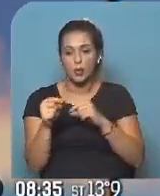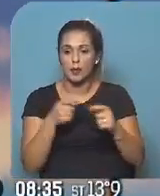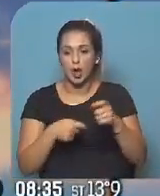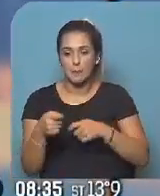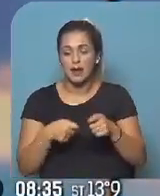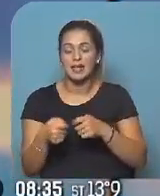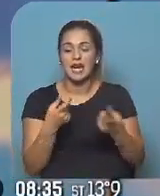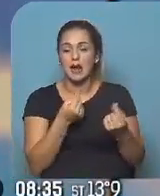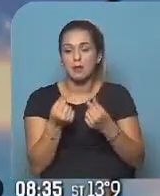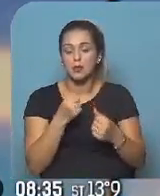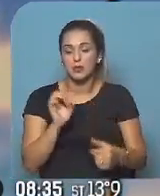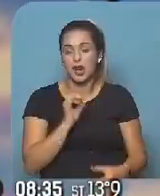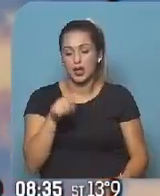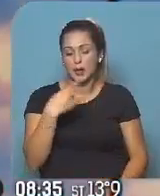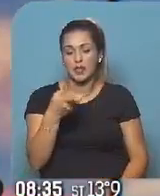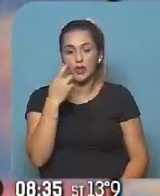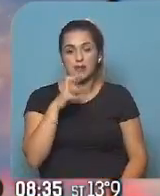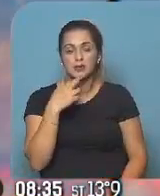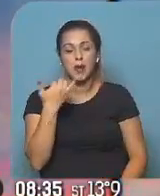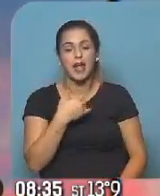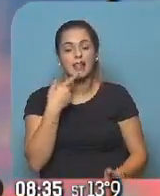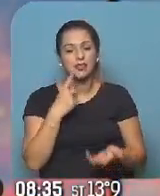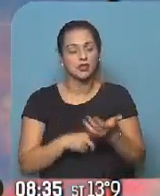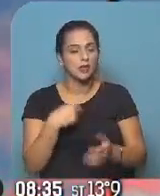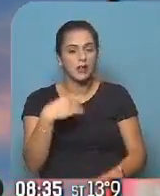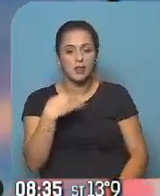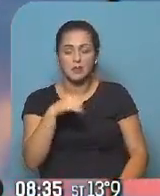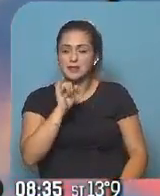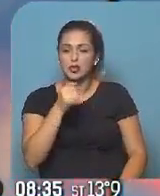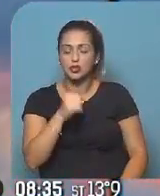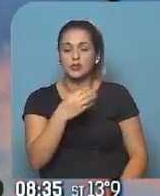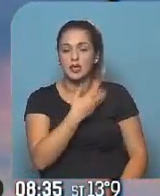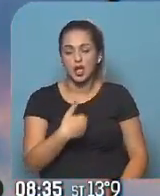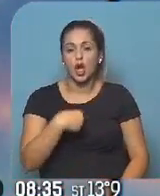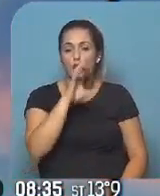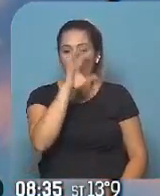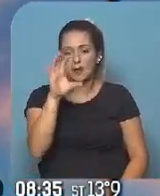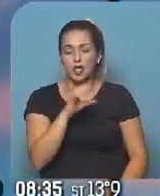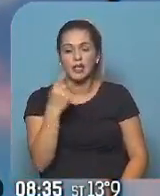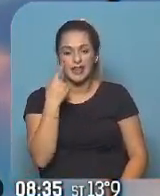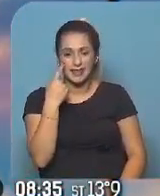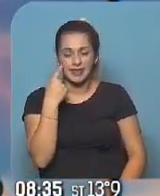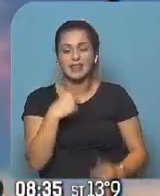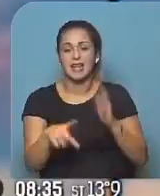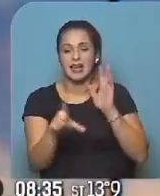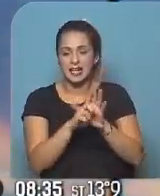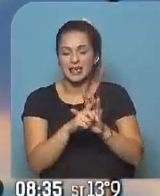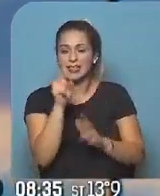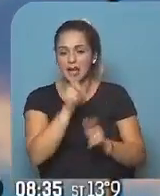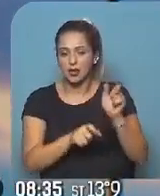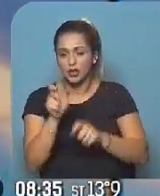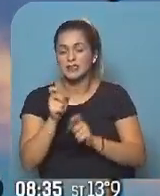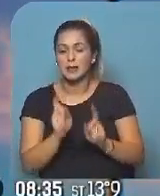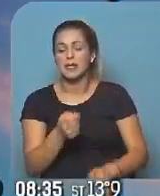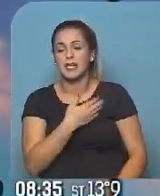presupuesto del año 2019 hay decisiones que tienen que tomar los gobernadores los intendentes los legisladores y el gobierno